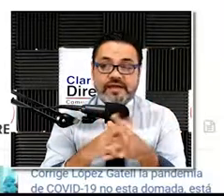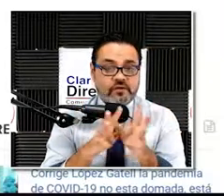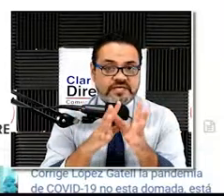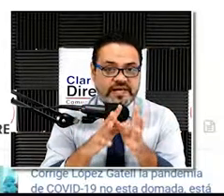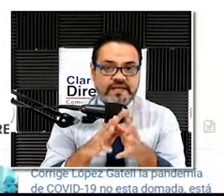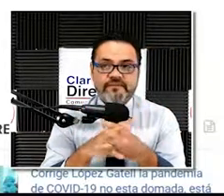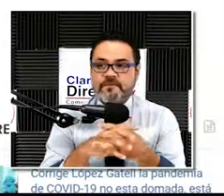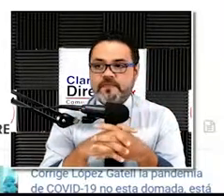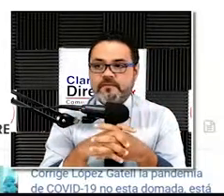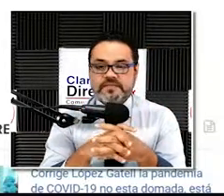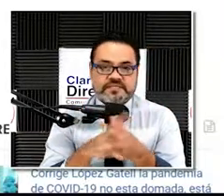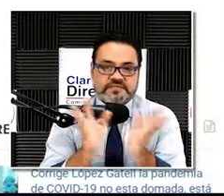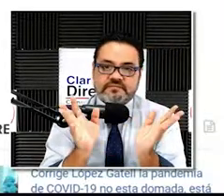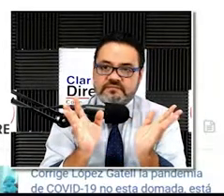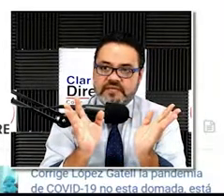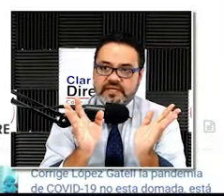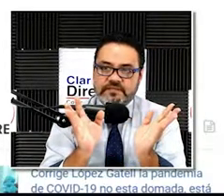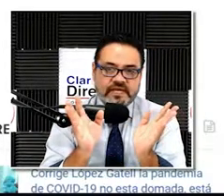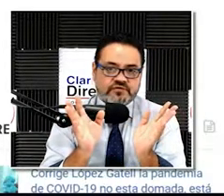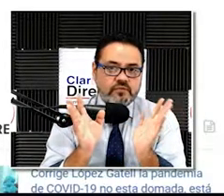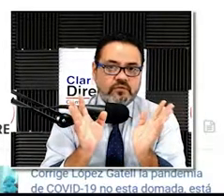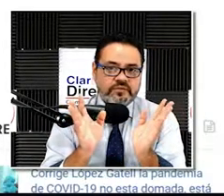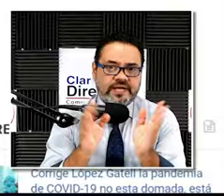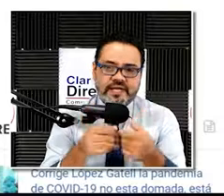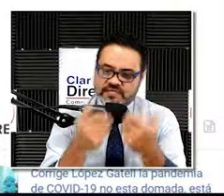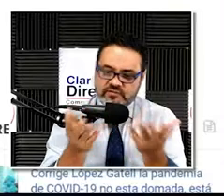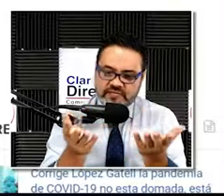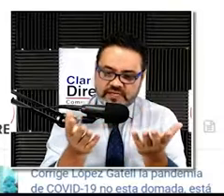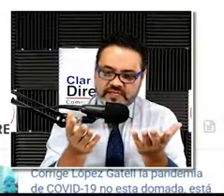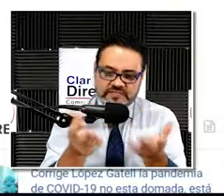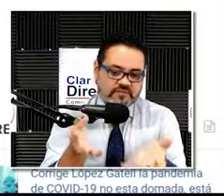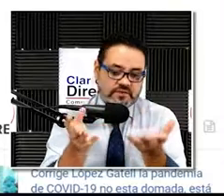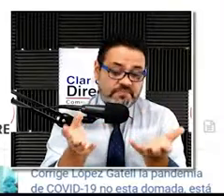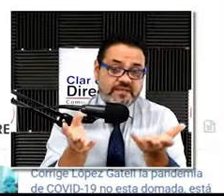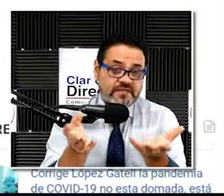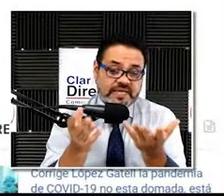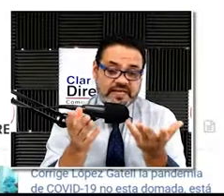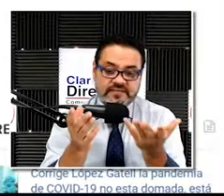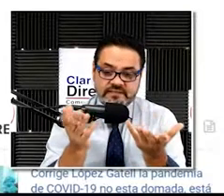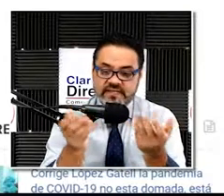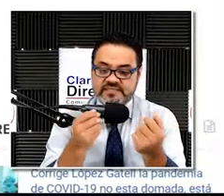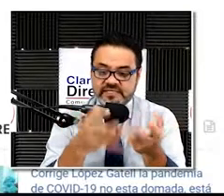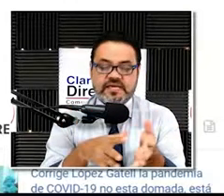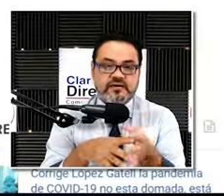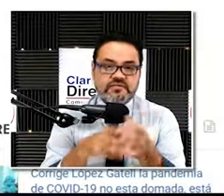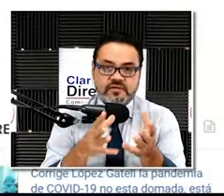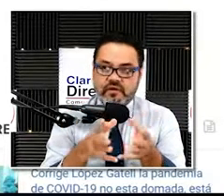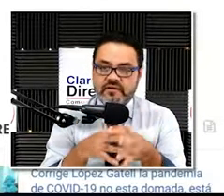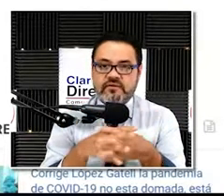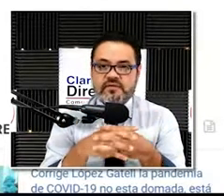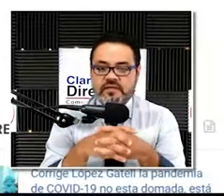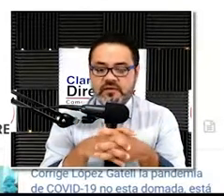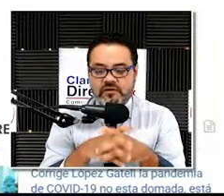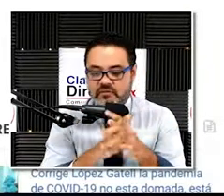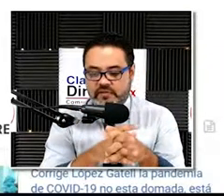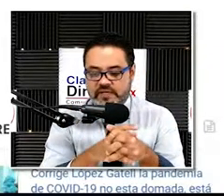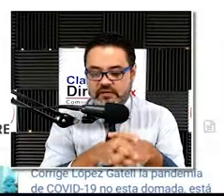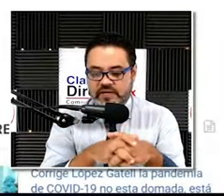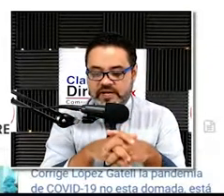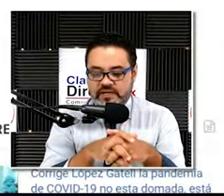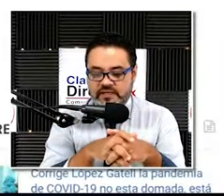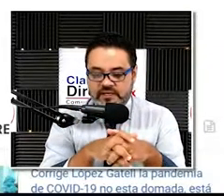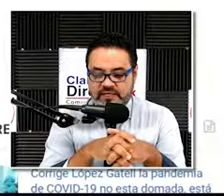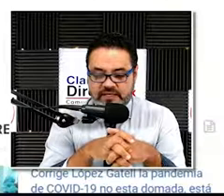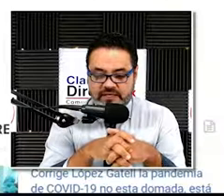nunca, ni lo será, pues es de aplicación voluntaria. Eso también hay que decirlo. Depende de que la gente diga, sí quiero, sí lo hago, no me